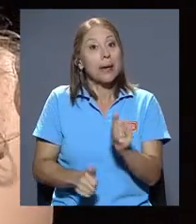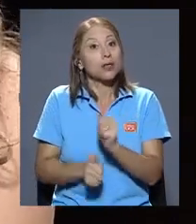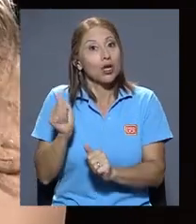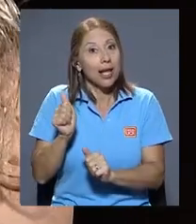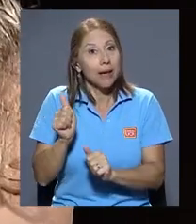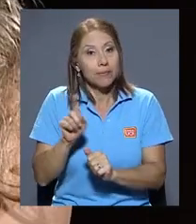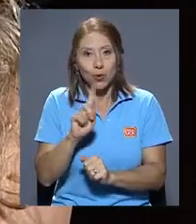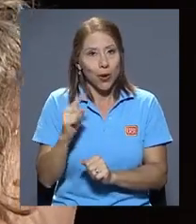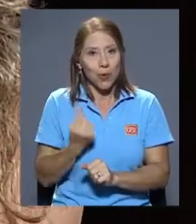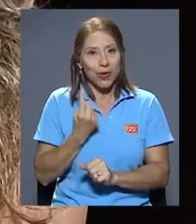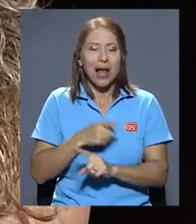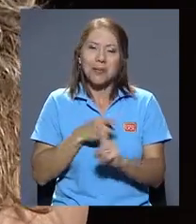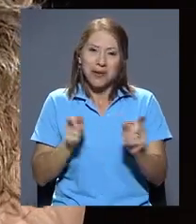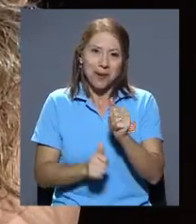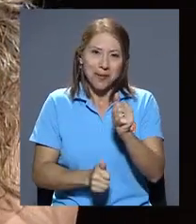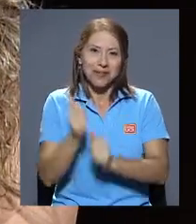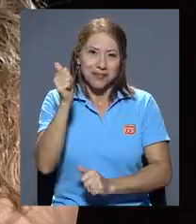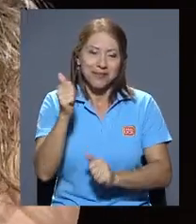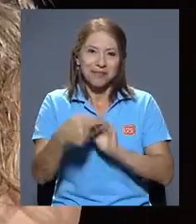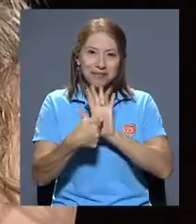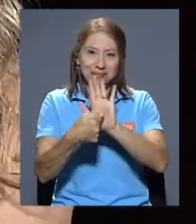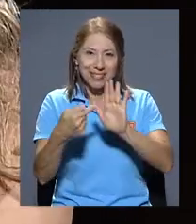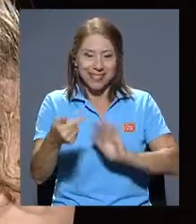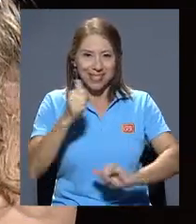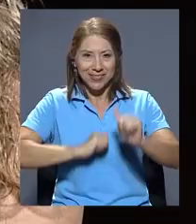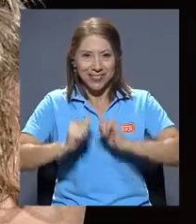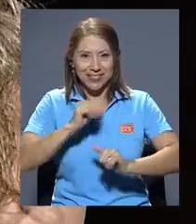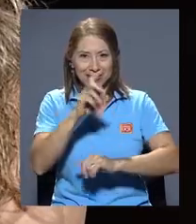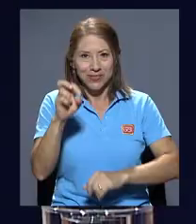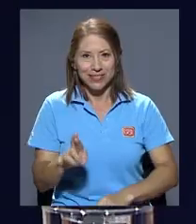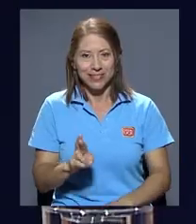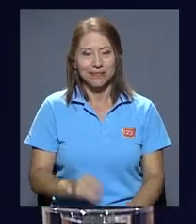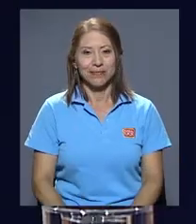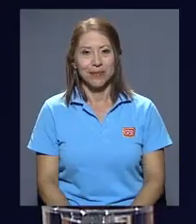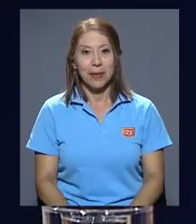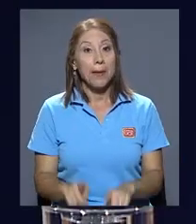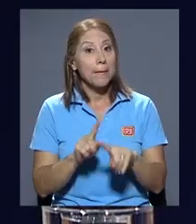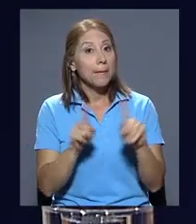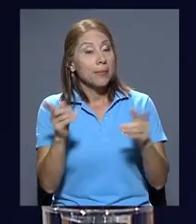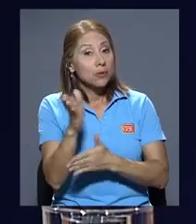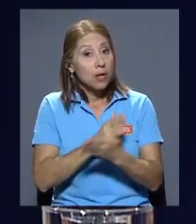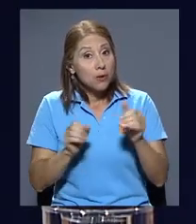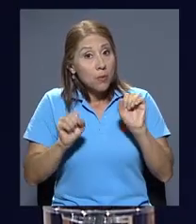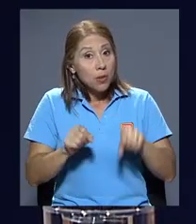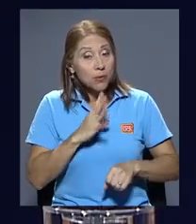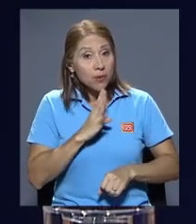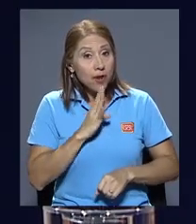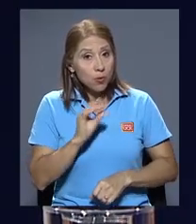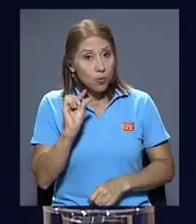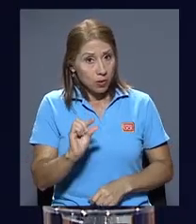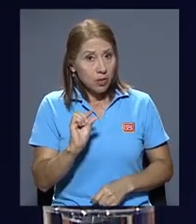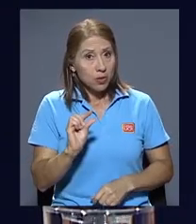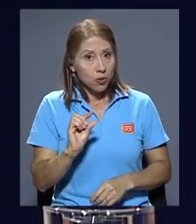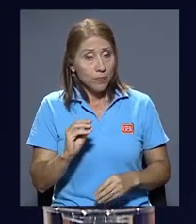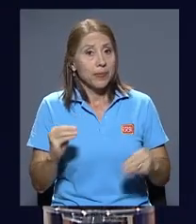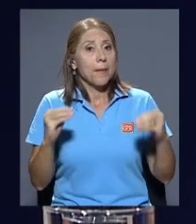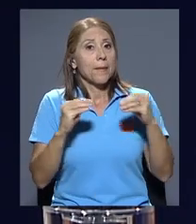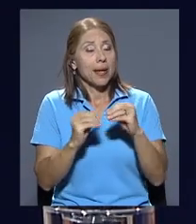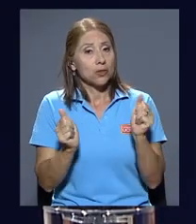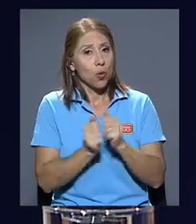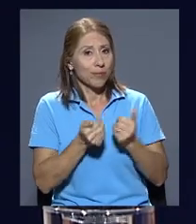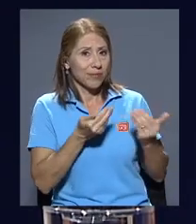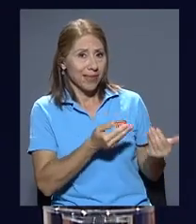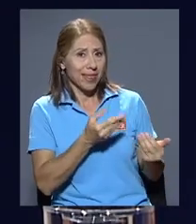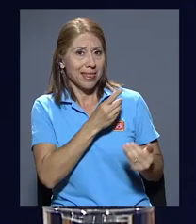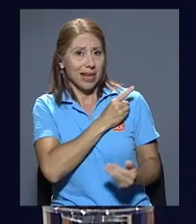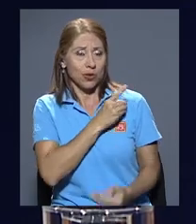es la única, pero sí la mayoría de las presentaciones teatrales en Costa Rica. Pero sí es algo de lo que podríamos hablar un poquito ya más con la